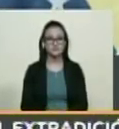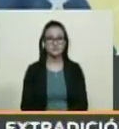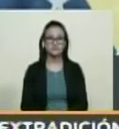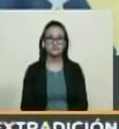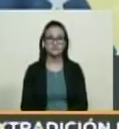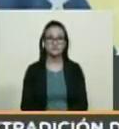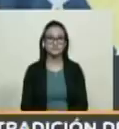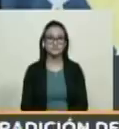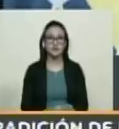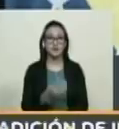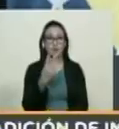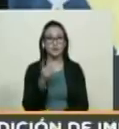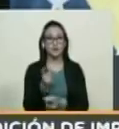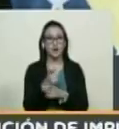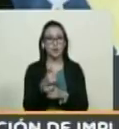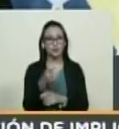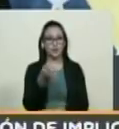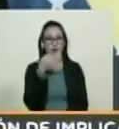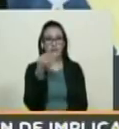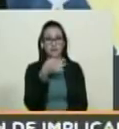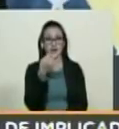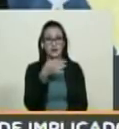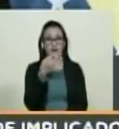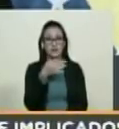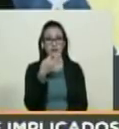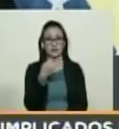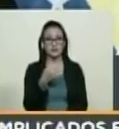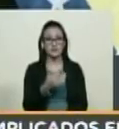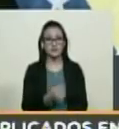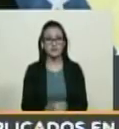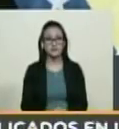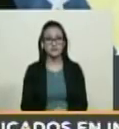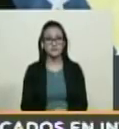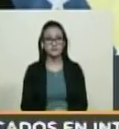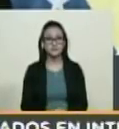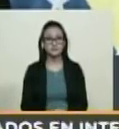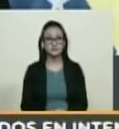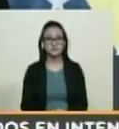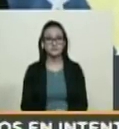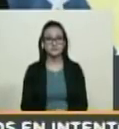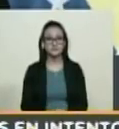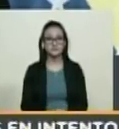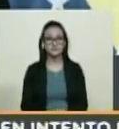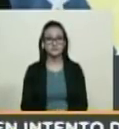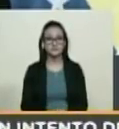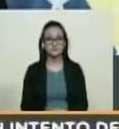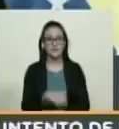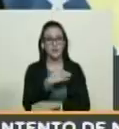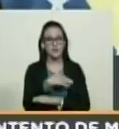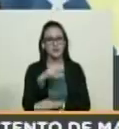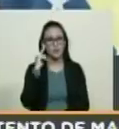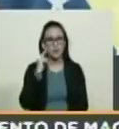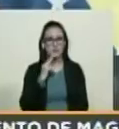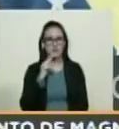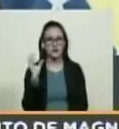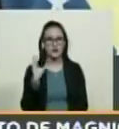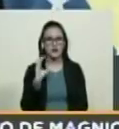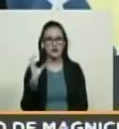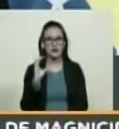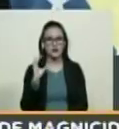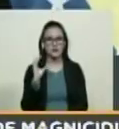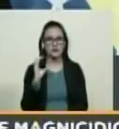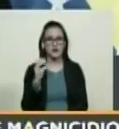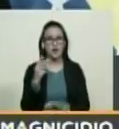el día 4 de agosto en hora de la tarde, mientras se desarrollaba en la Avenida Bolívar de Caracas